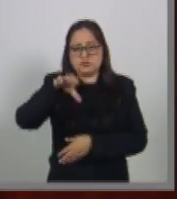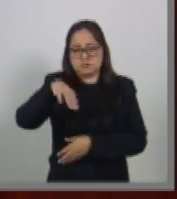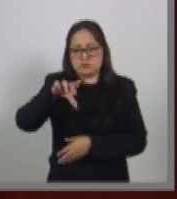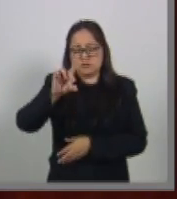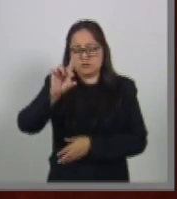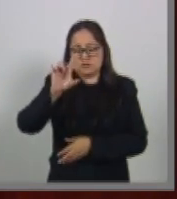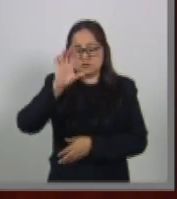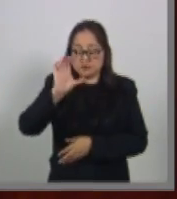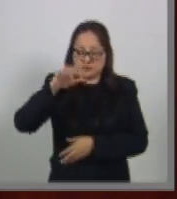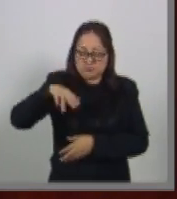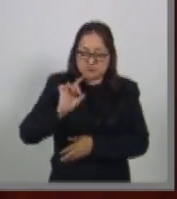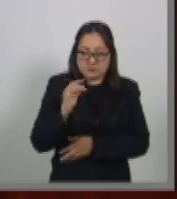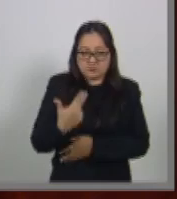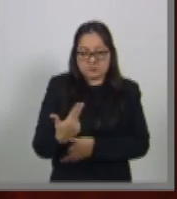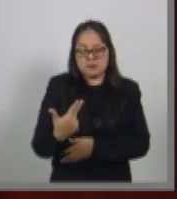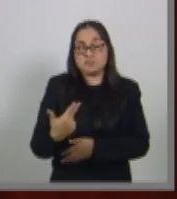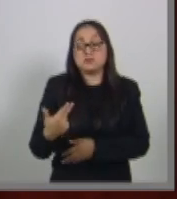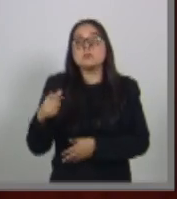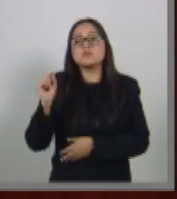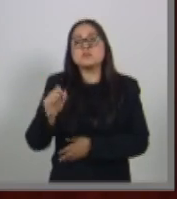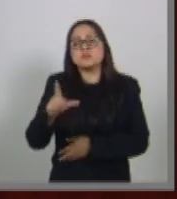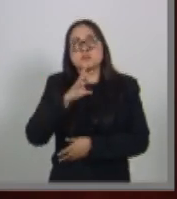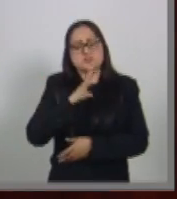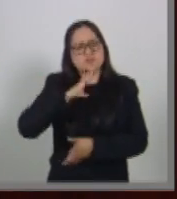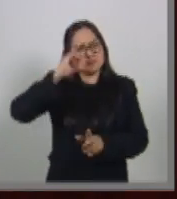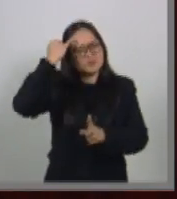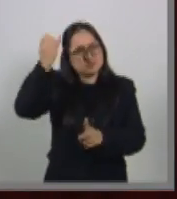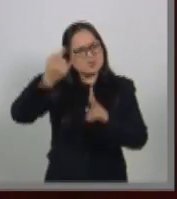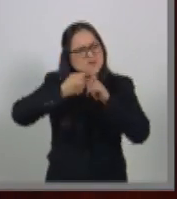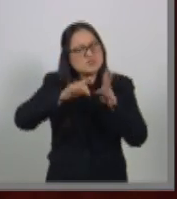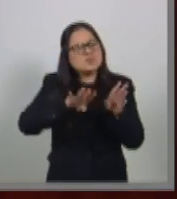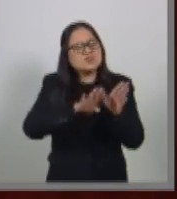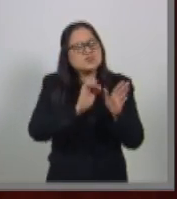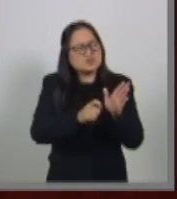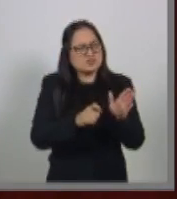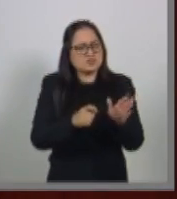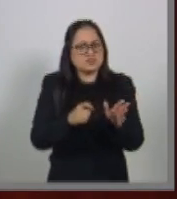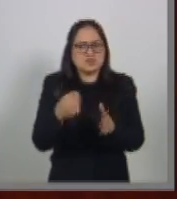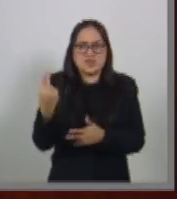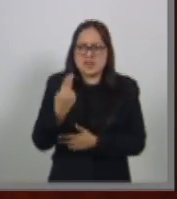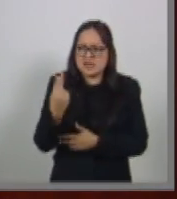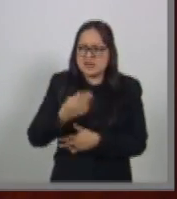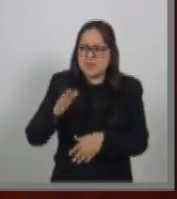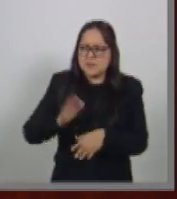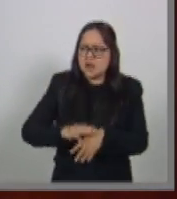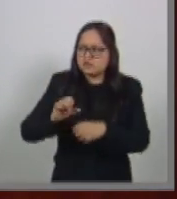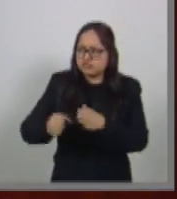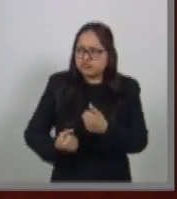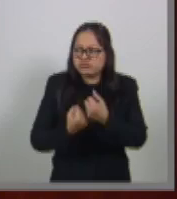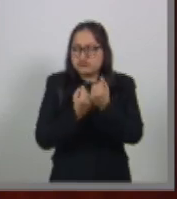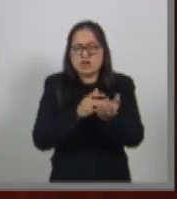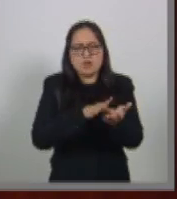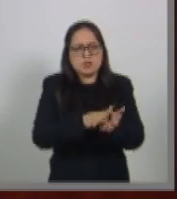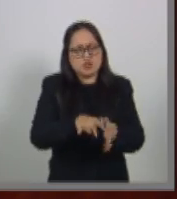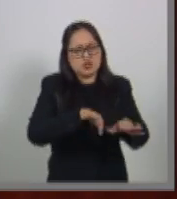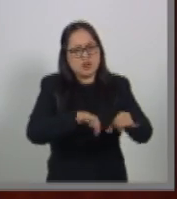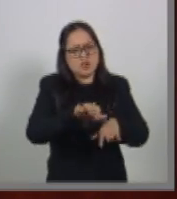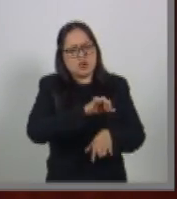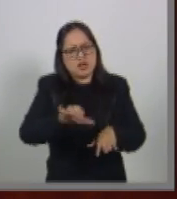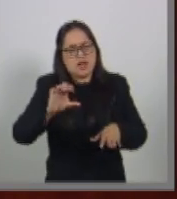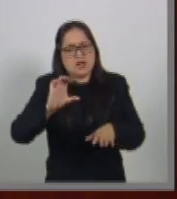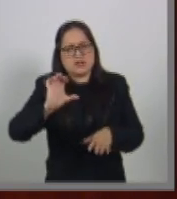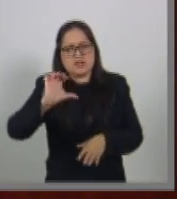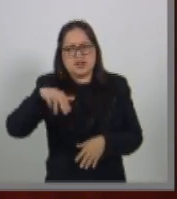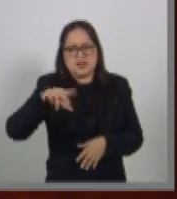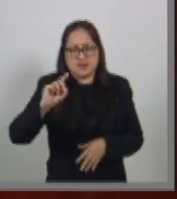Humanos parte de la premisa acerca de la necesidad de fortalecer el trabajo de la Comisión Nacional de